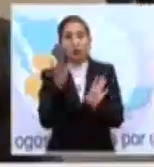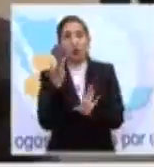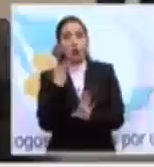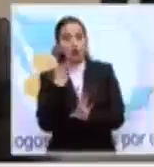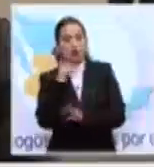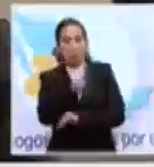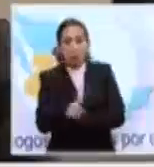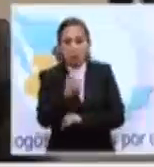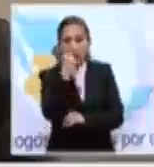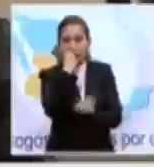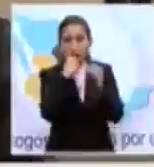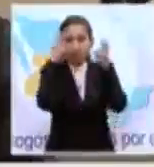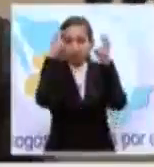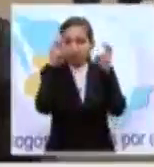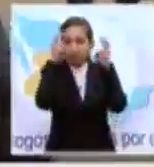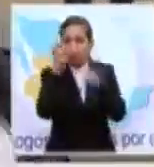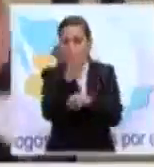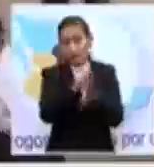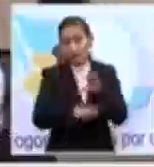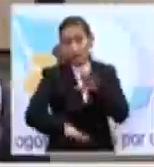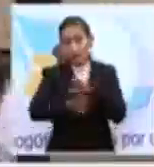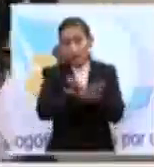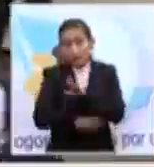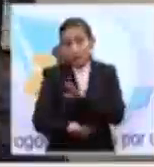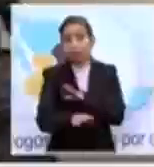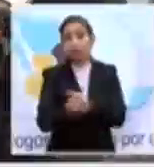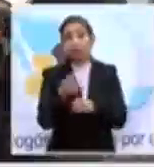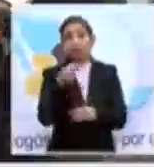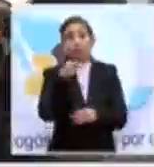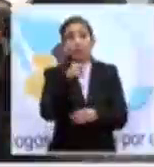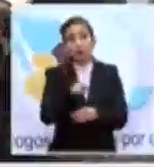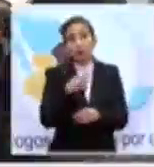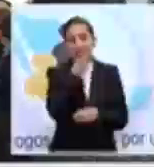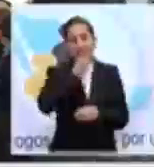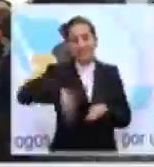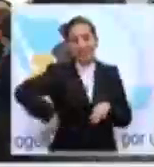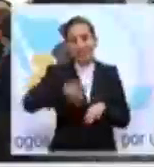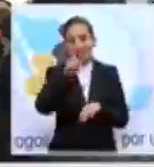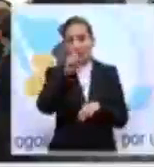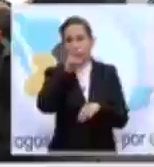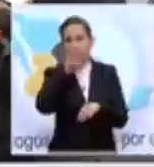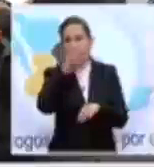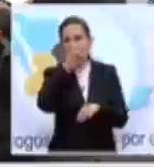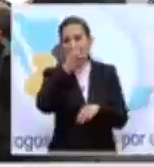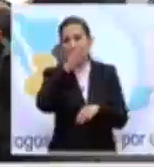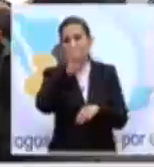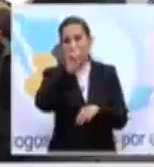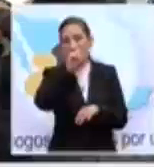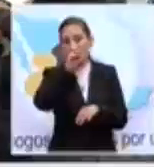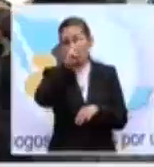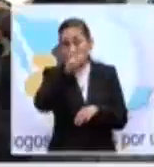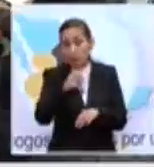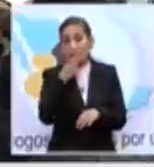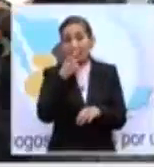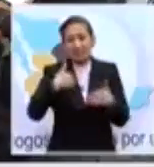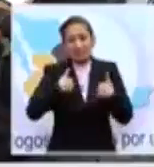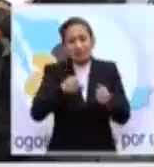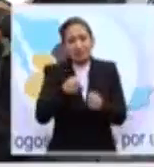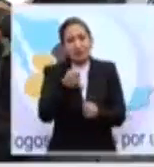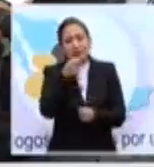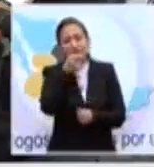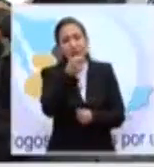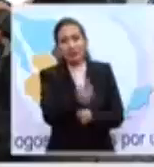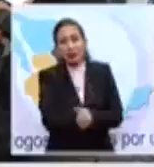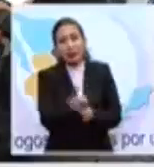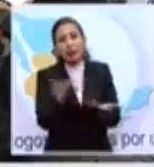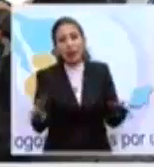pública alimentaria. Eso me parece que es fundamental, a partir, exactamente como decía el doctor Abelardo Ávila, de entender